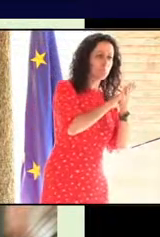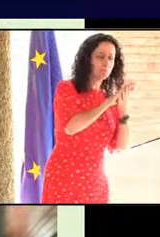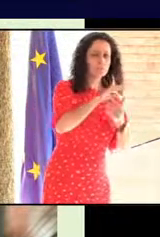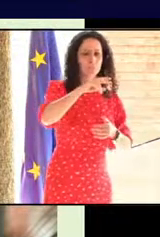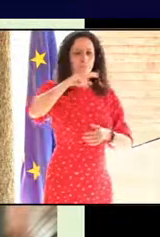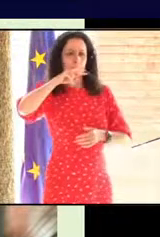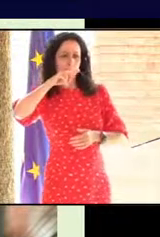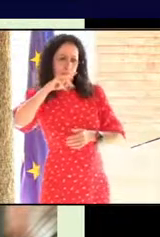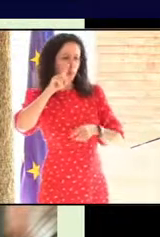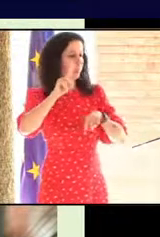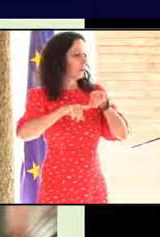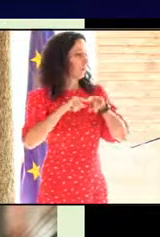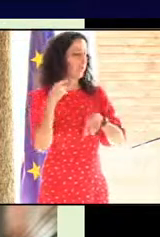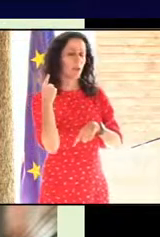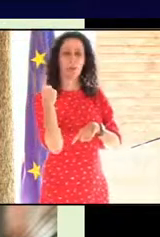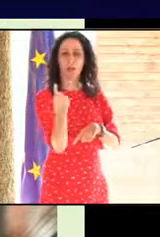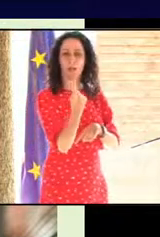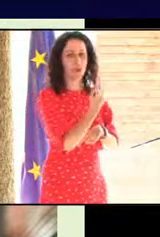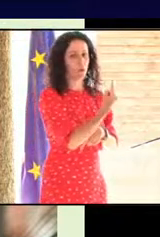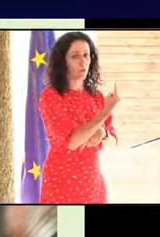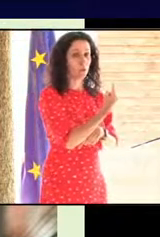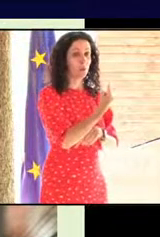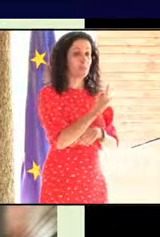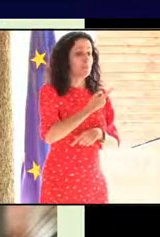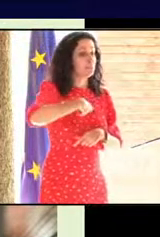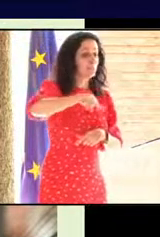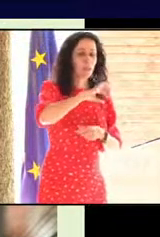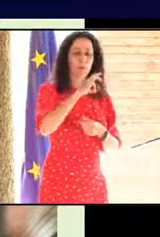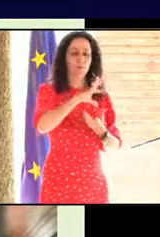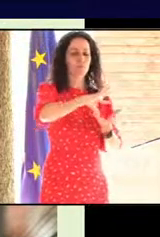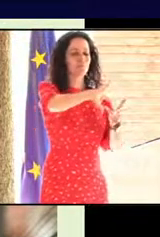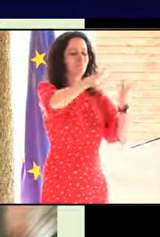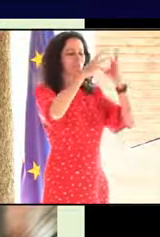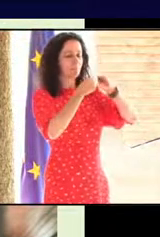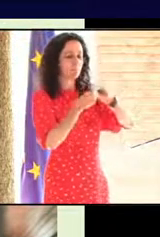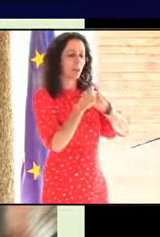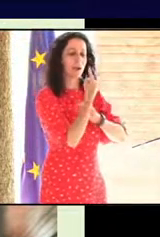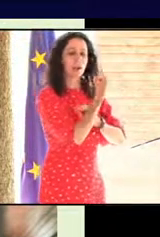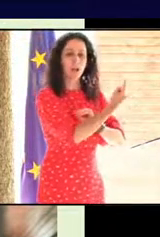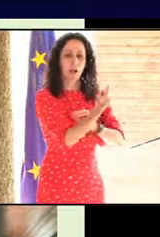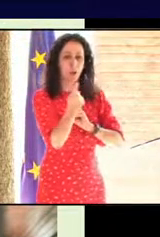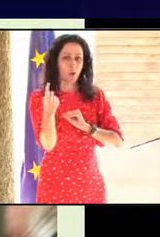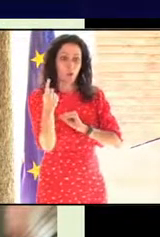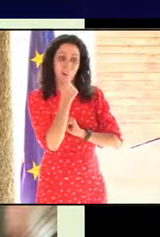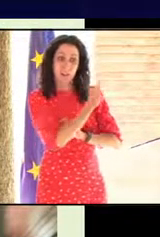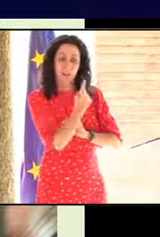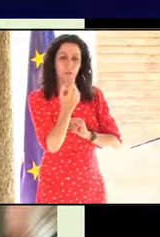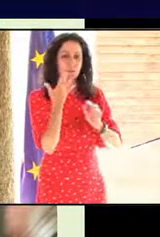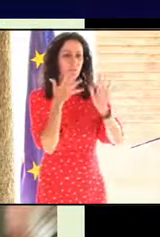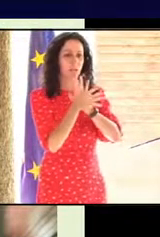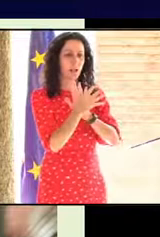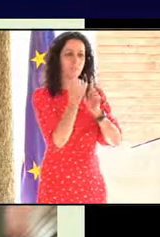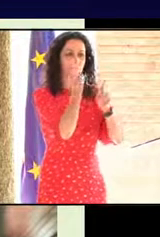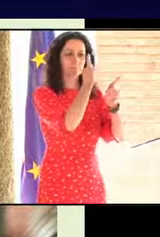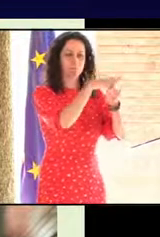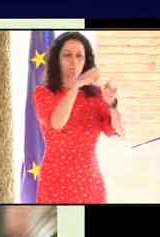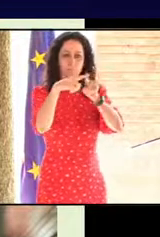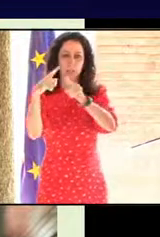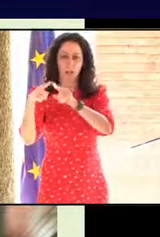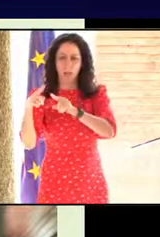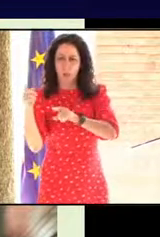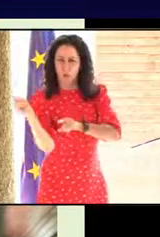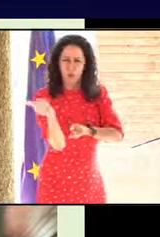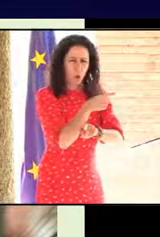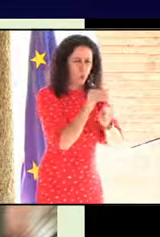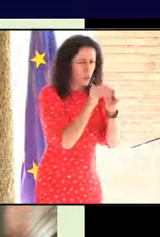con lo cual eso multiplica el número de personas sordas de las necesidades que tienen Hay personas oralistas Hay personas santes con resto auditivo